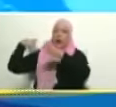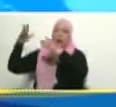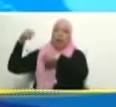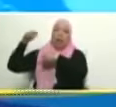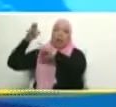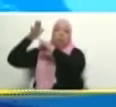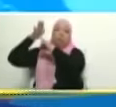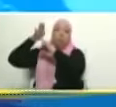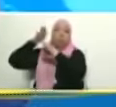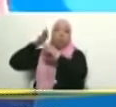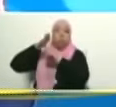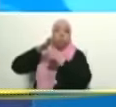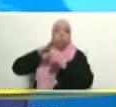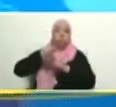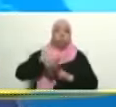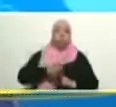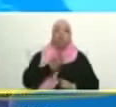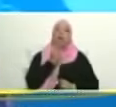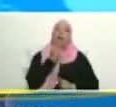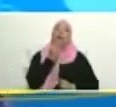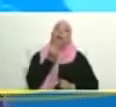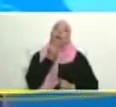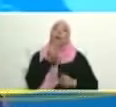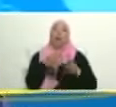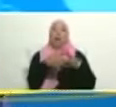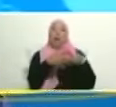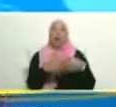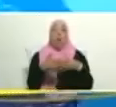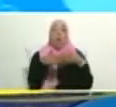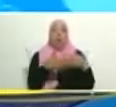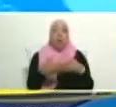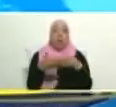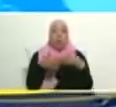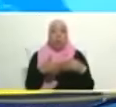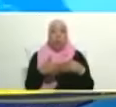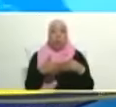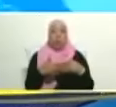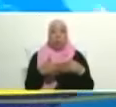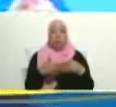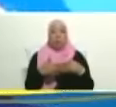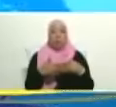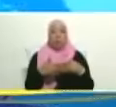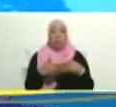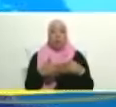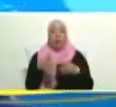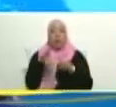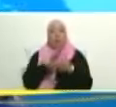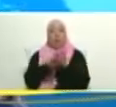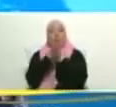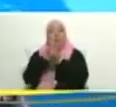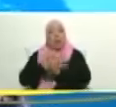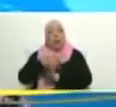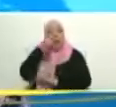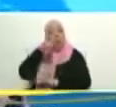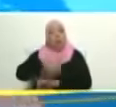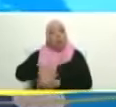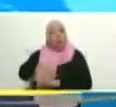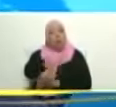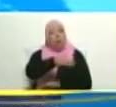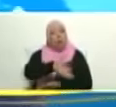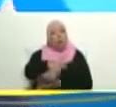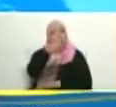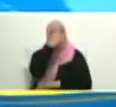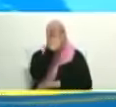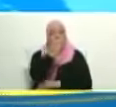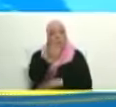represivos de Israel, de Estados Unidos, para reprimir y acabar al pueblo,